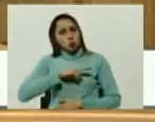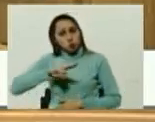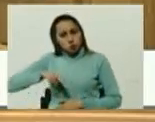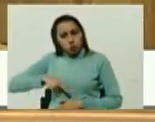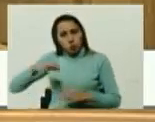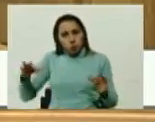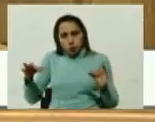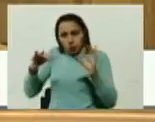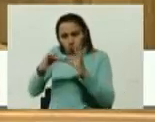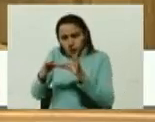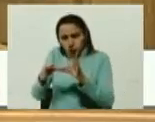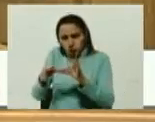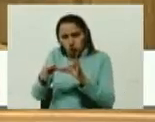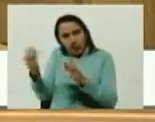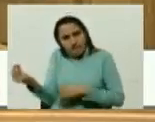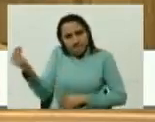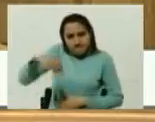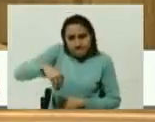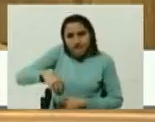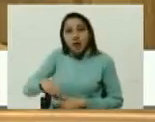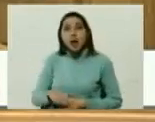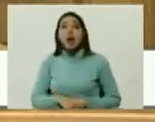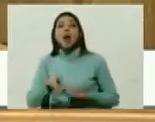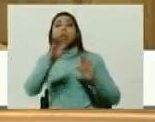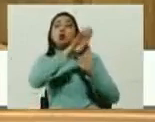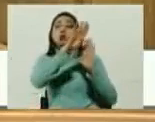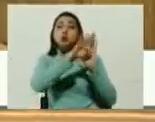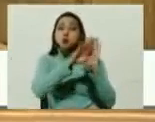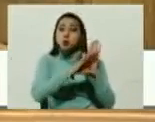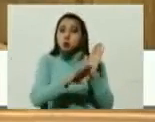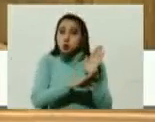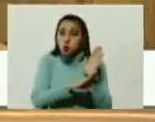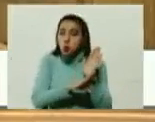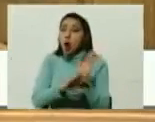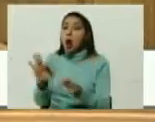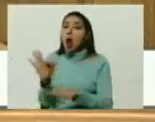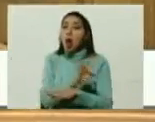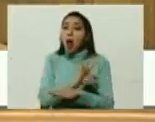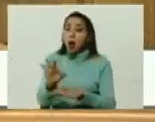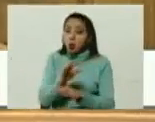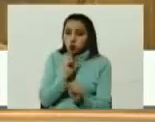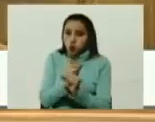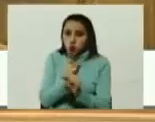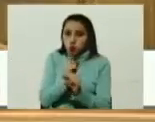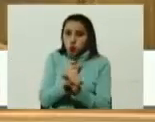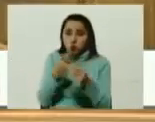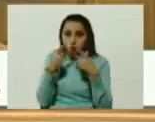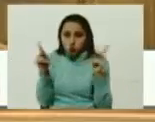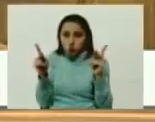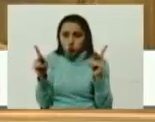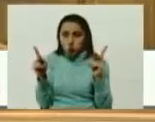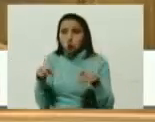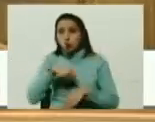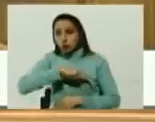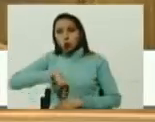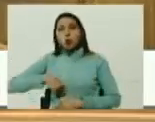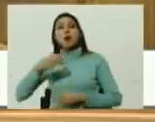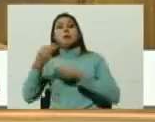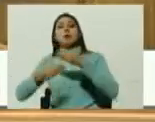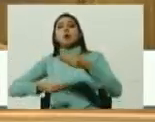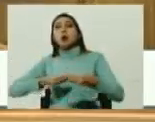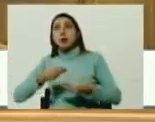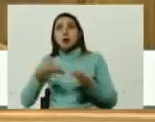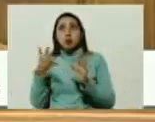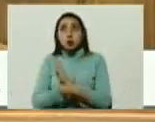una gran cantidad de normas que regulan la función pública estamos empeñados en hacerlo desde la